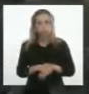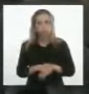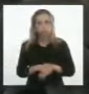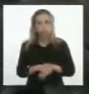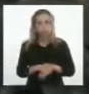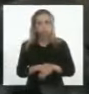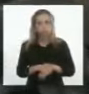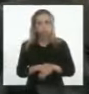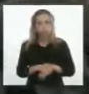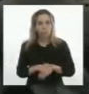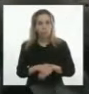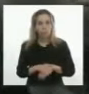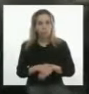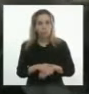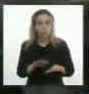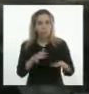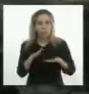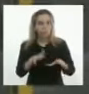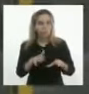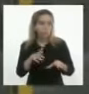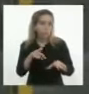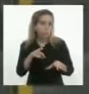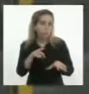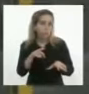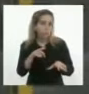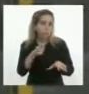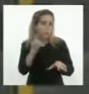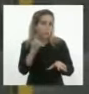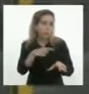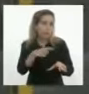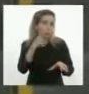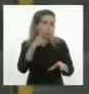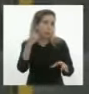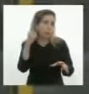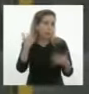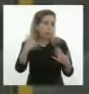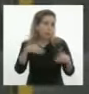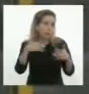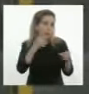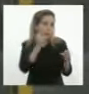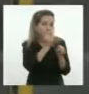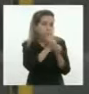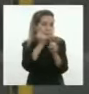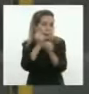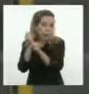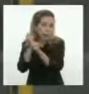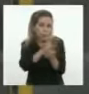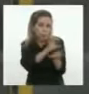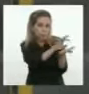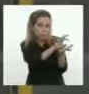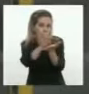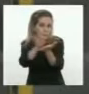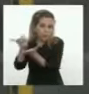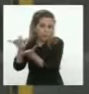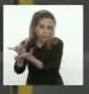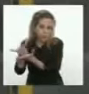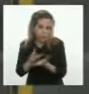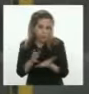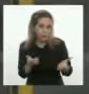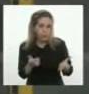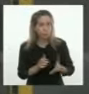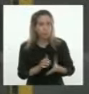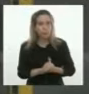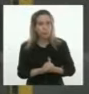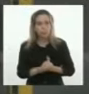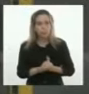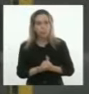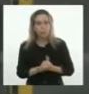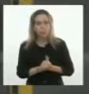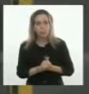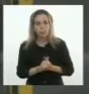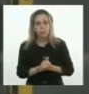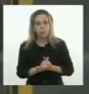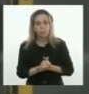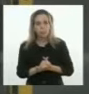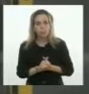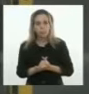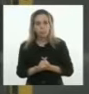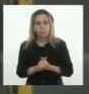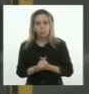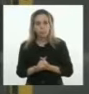y unos cientos de miles de trabajadores se habían perdido su lugar de trabajo donde